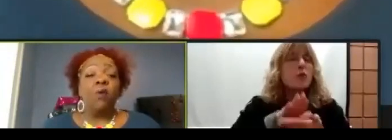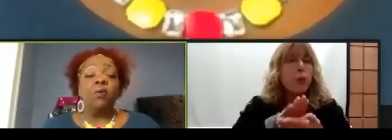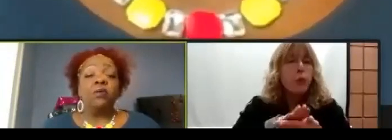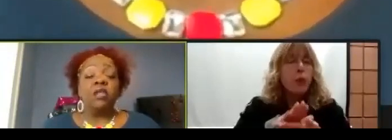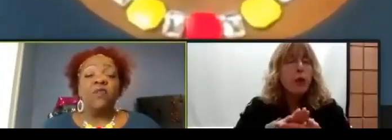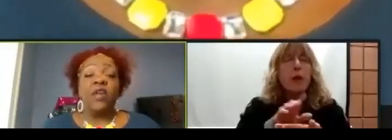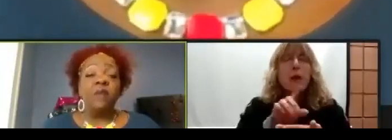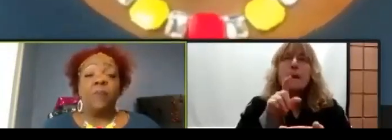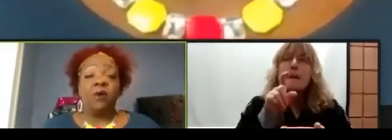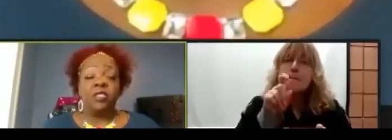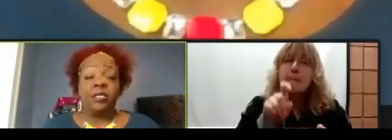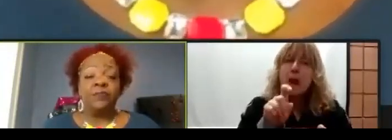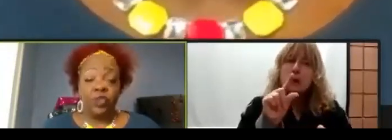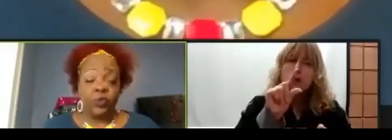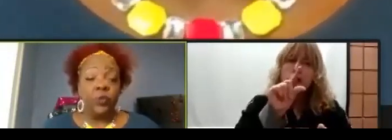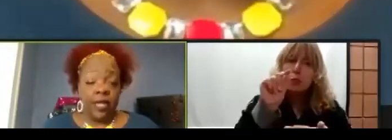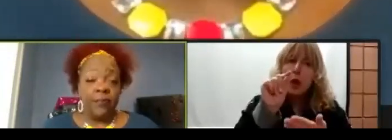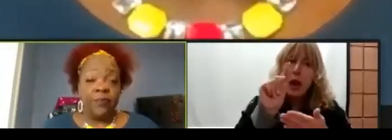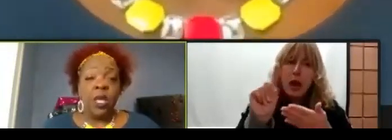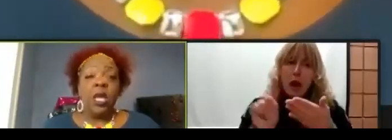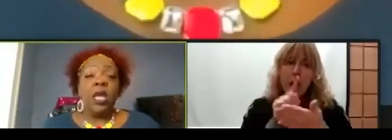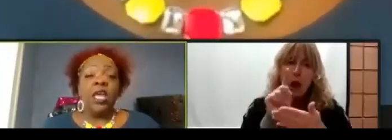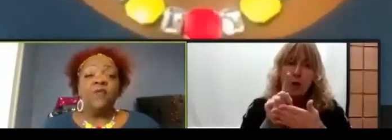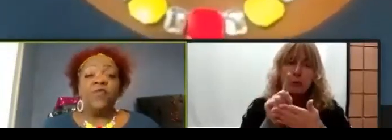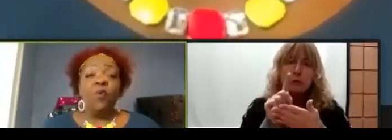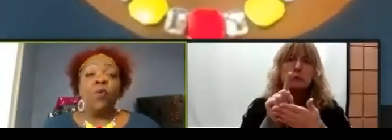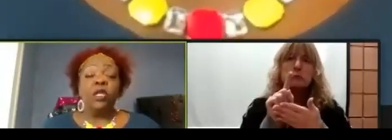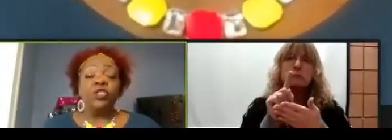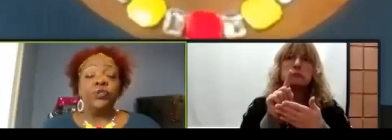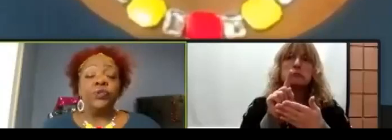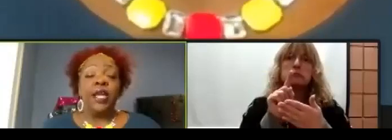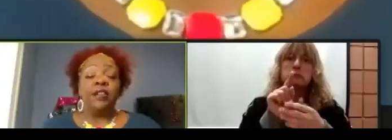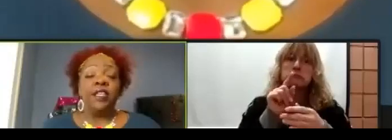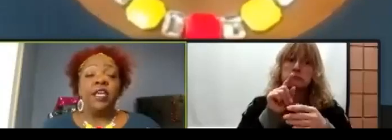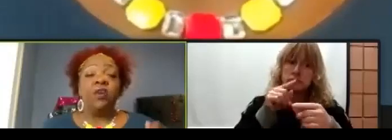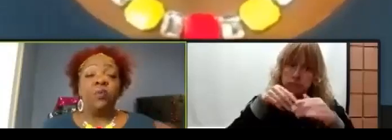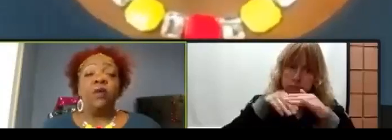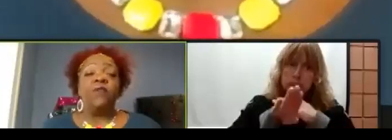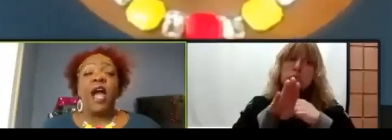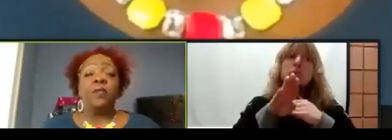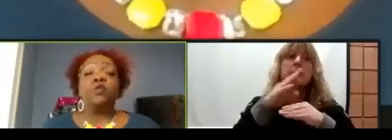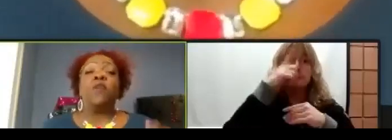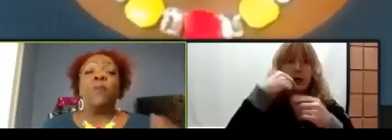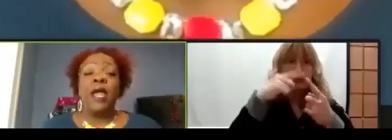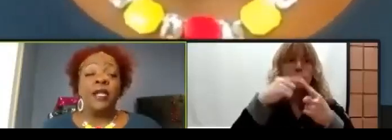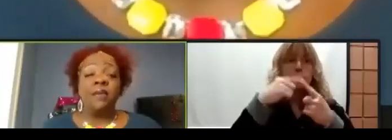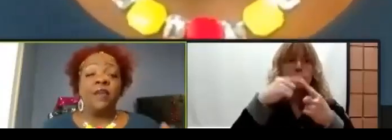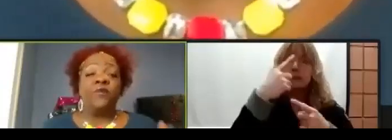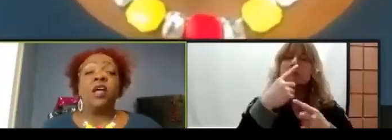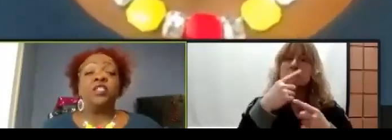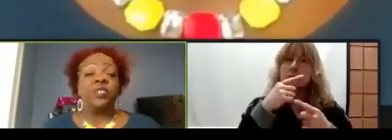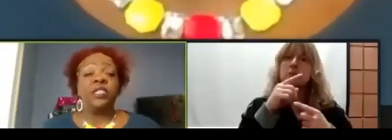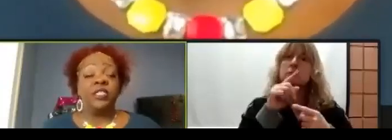aprendizaje en persona y si quieren recibir ese dinero del